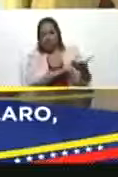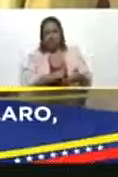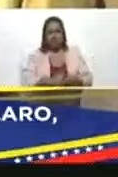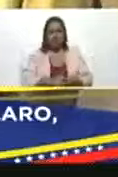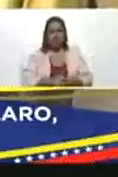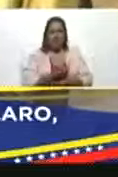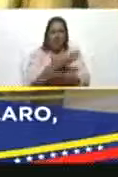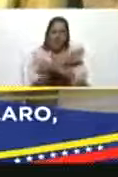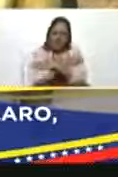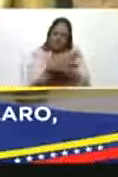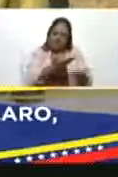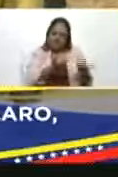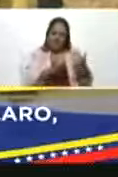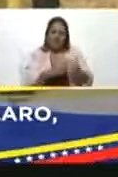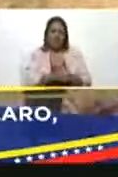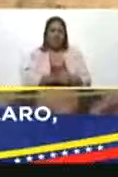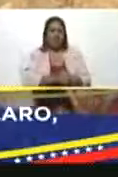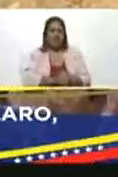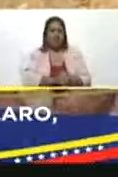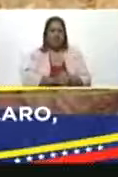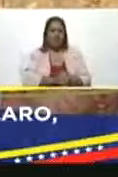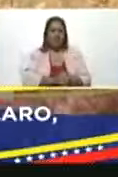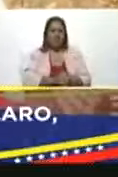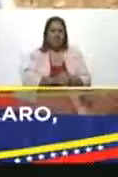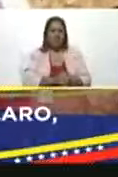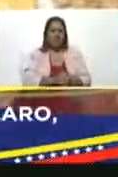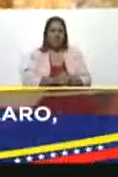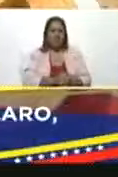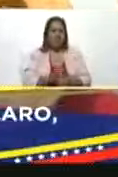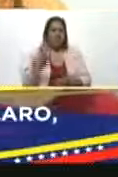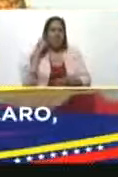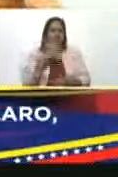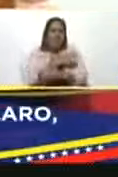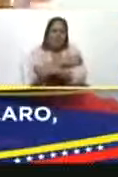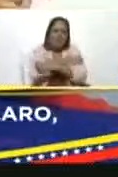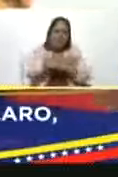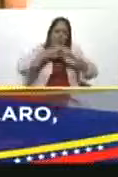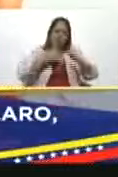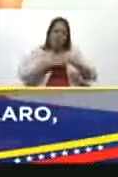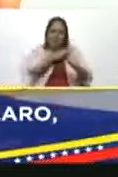Dame un abrazo, dame un abrazo, dame un abrazo. ¡Verde, mujer, aprieta duro!